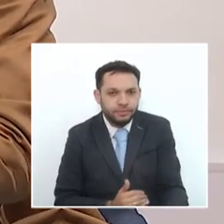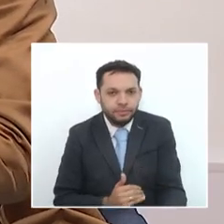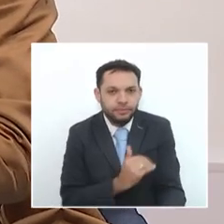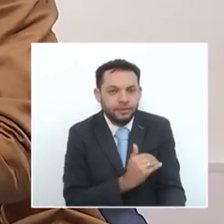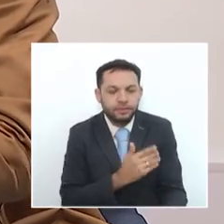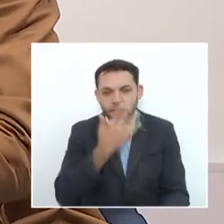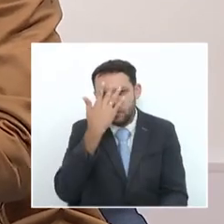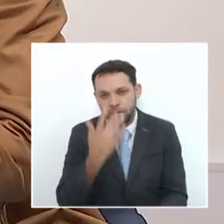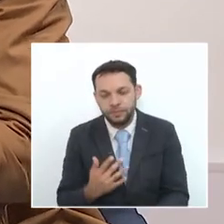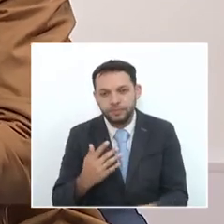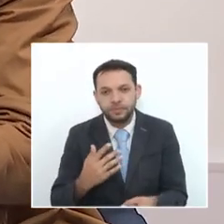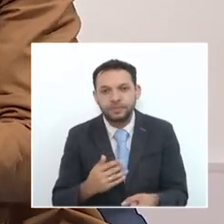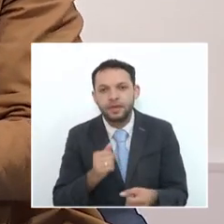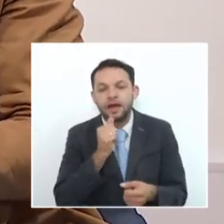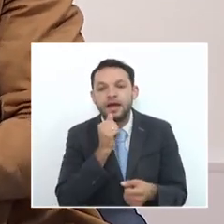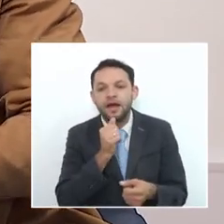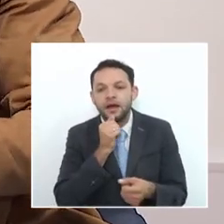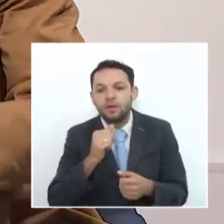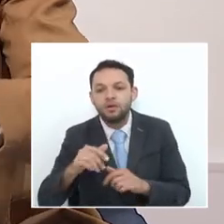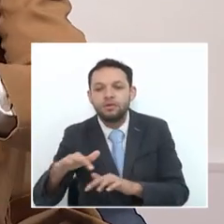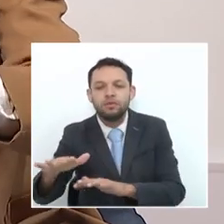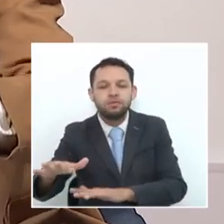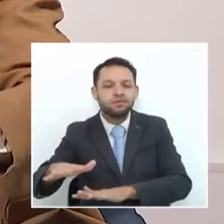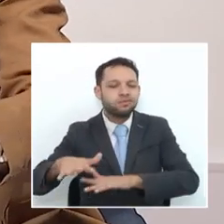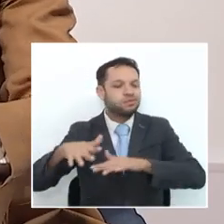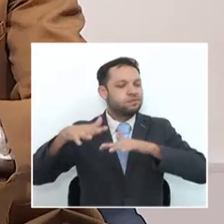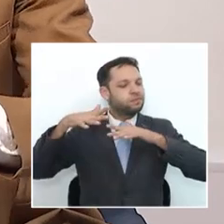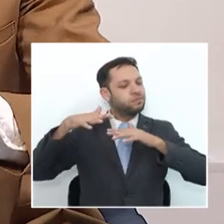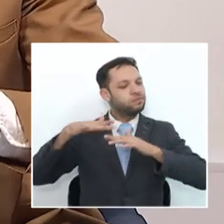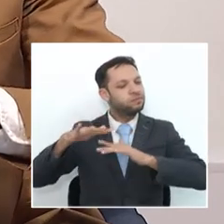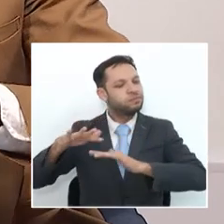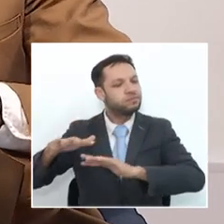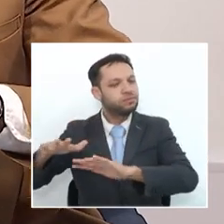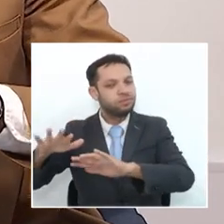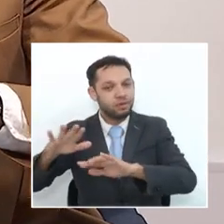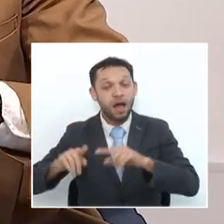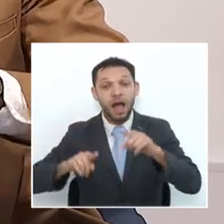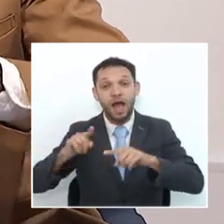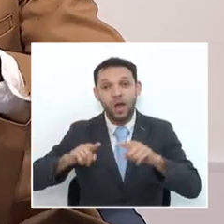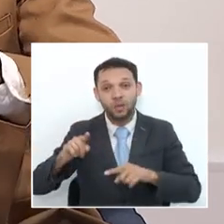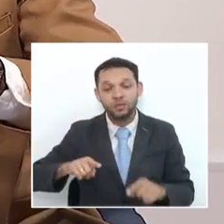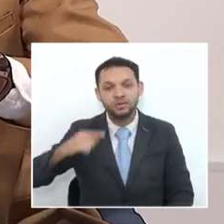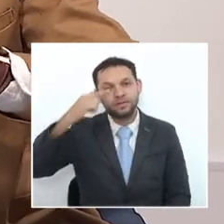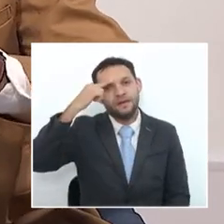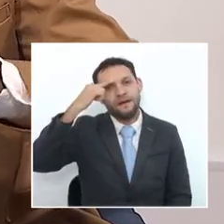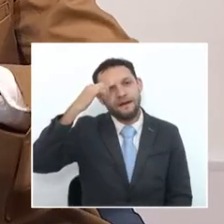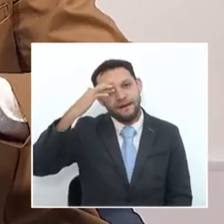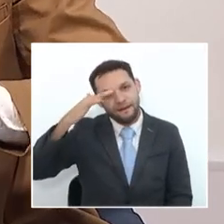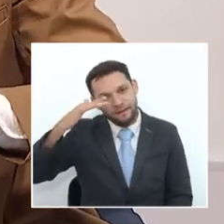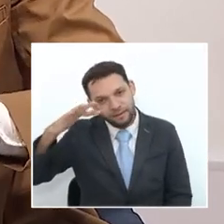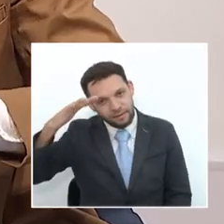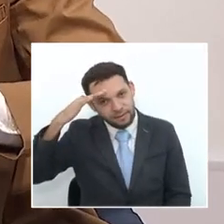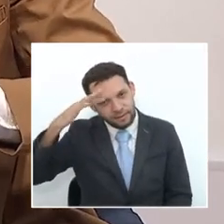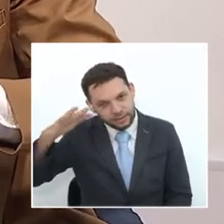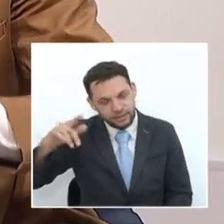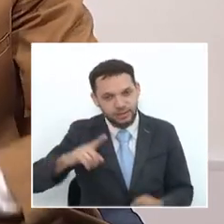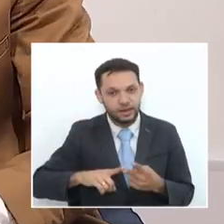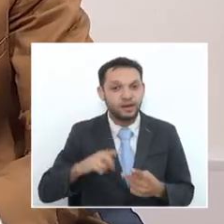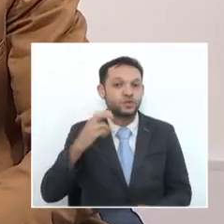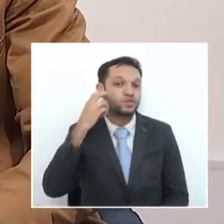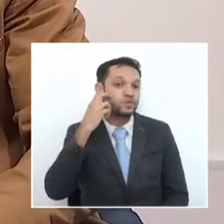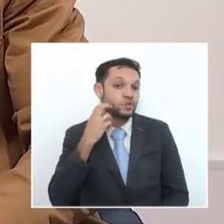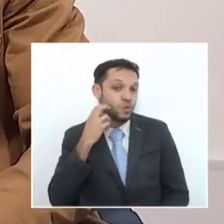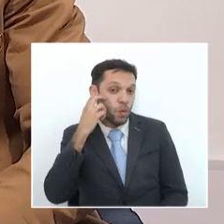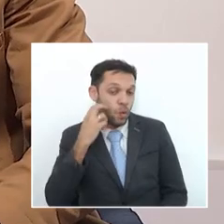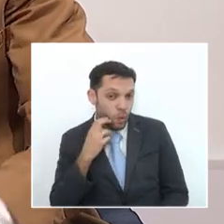mar. Entonces las personas que están en Cartago, en Cartagena, en el Chocó, que están a